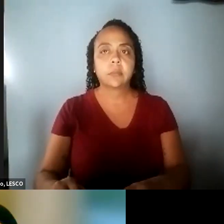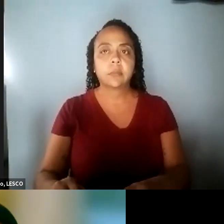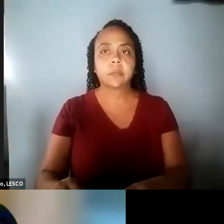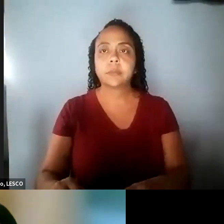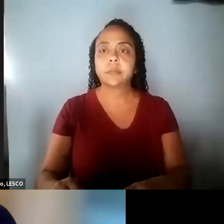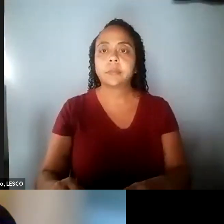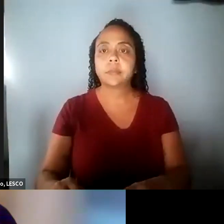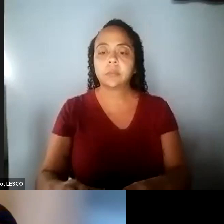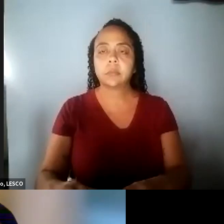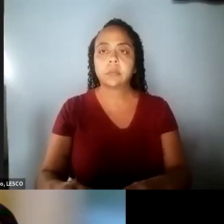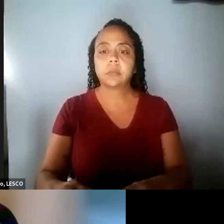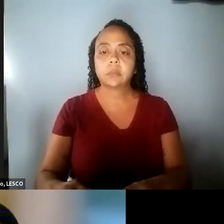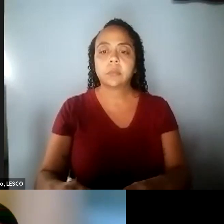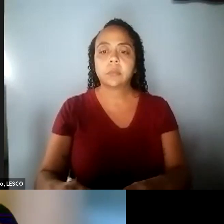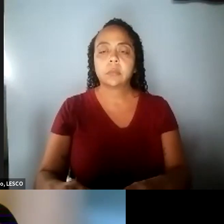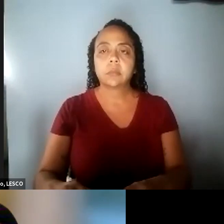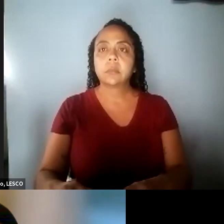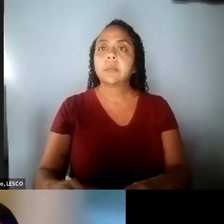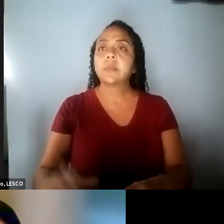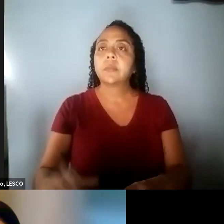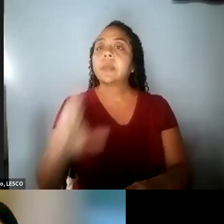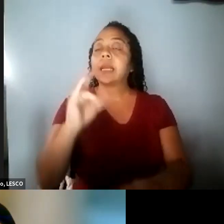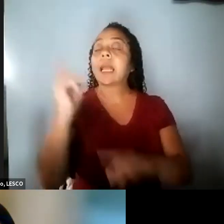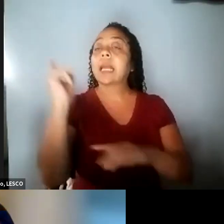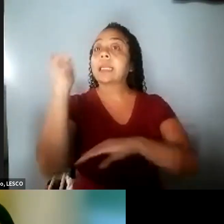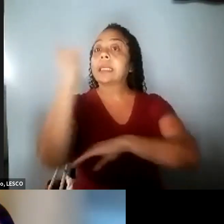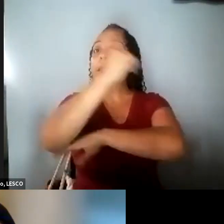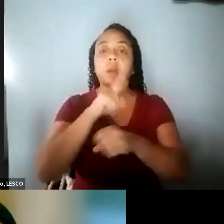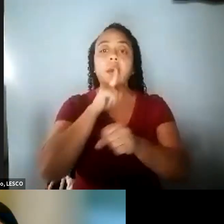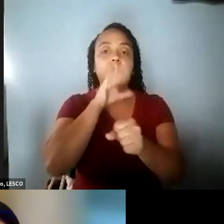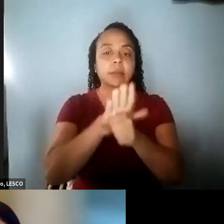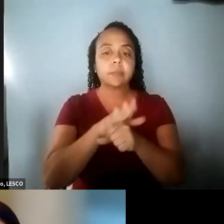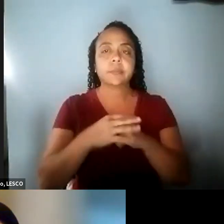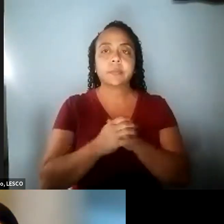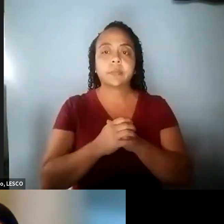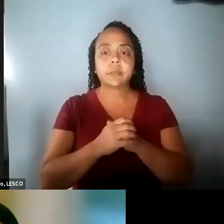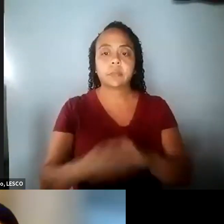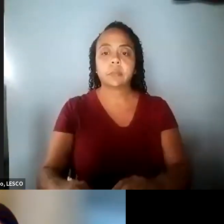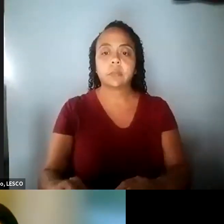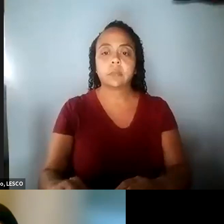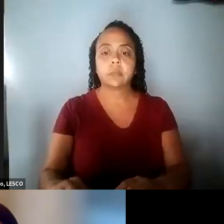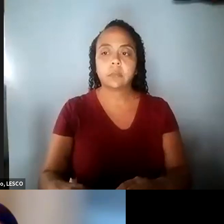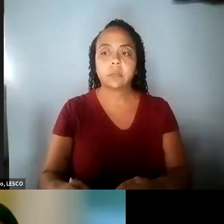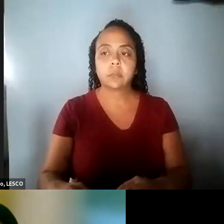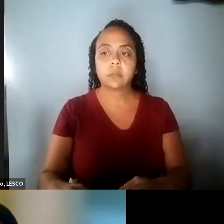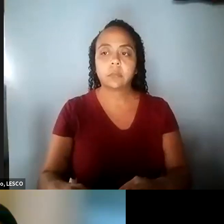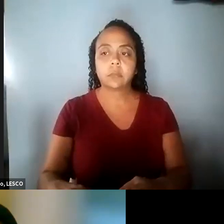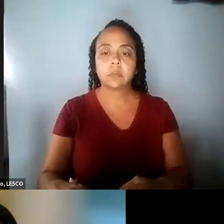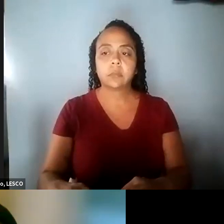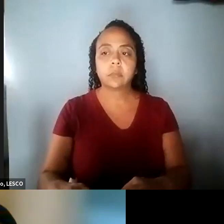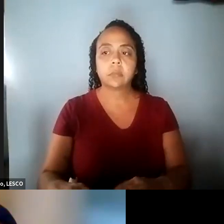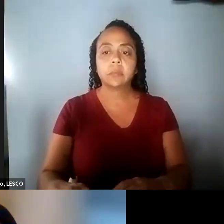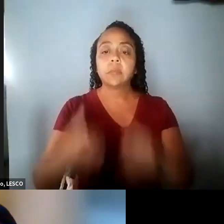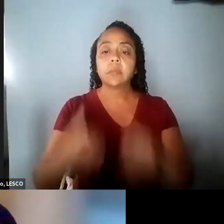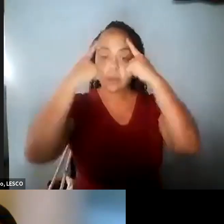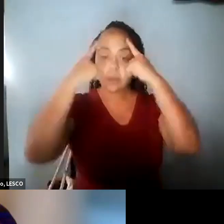protocolos efectivos que hasta el día de hoy han garantizado ese bienestar a nuestros colaboradores y han logrado la continuidad de nuestros